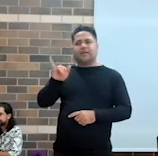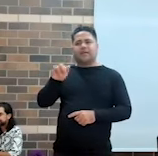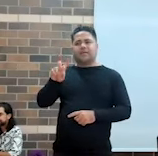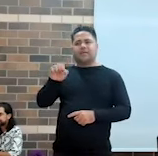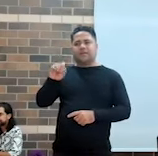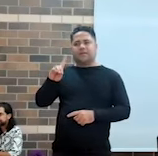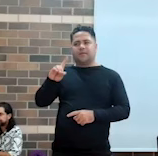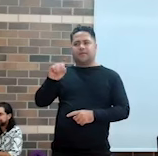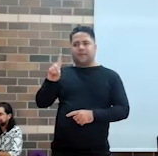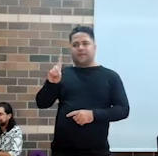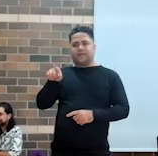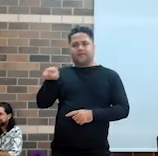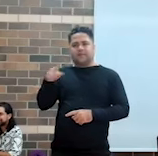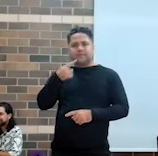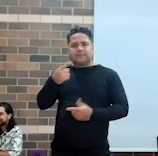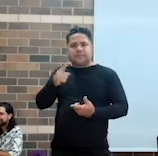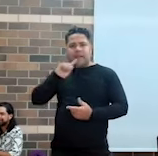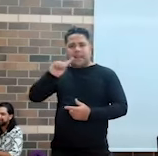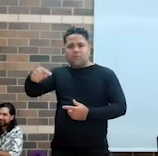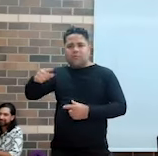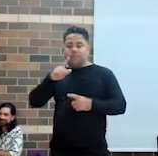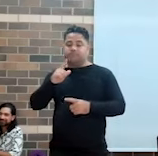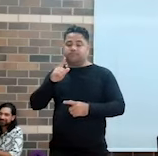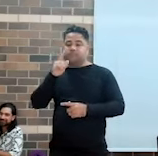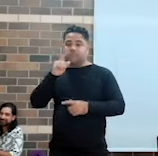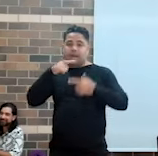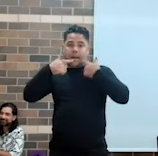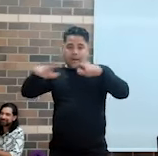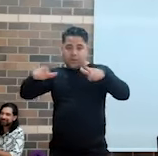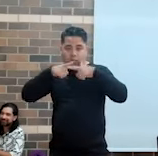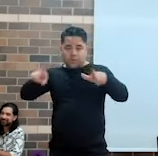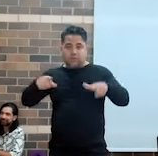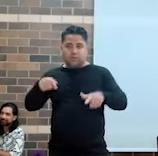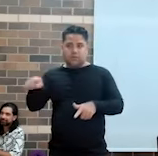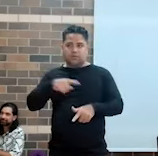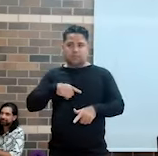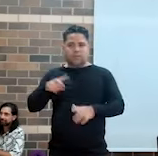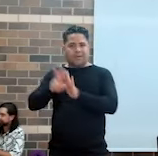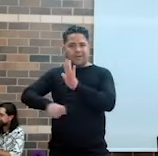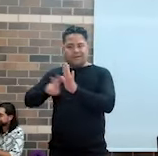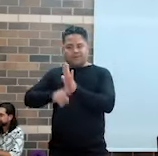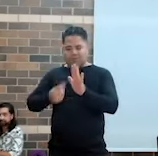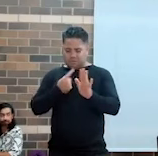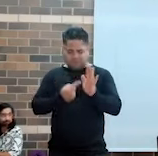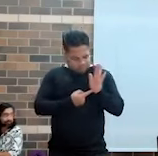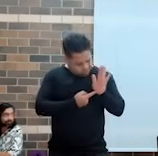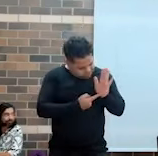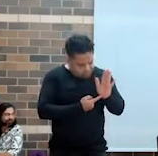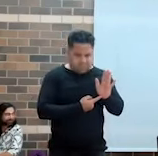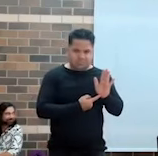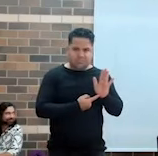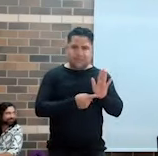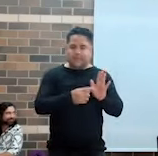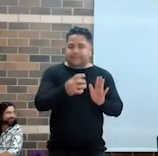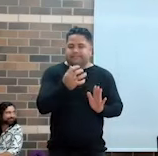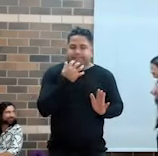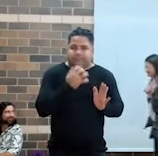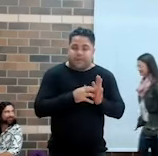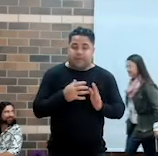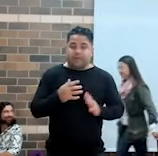teoría, qué bueno que el profesor matemático ahorita lo hizo mención. La teoría habla de que, ¿qué pasaría si un